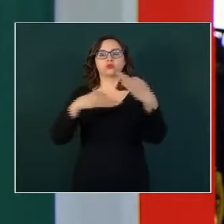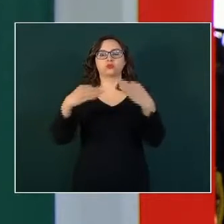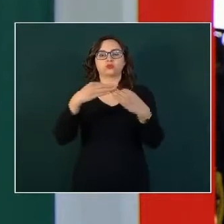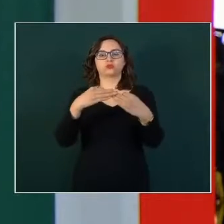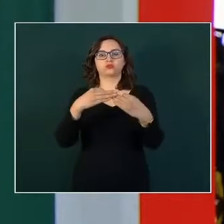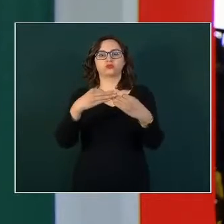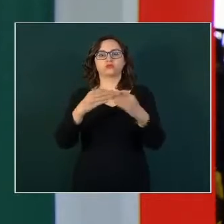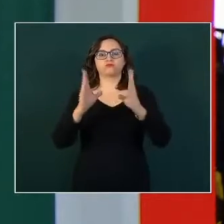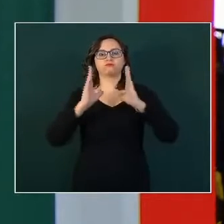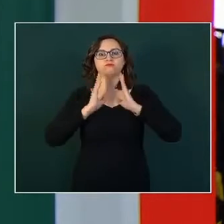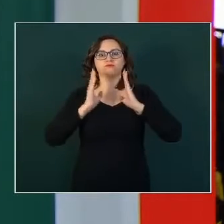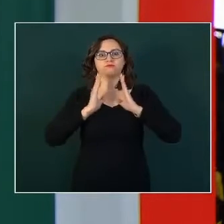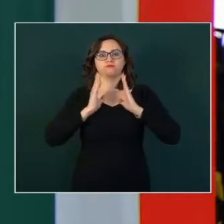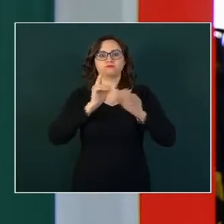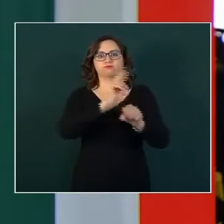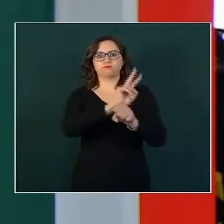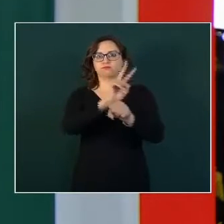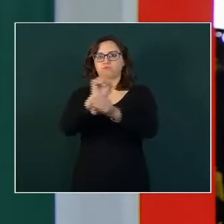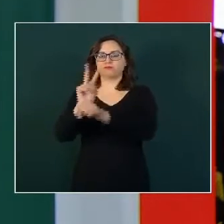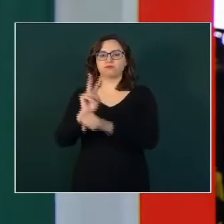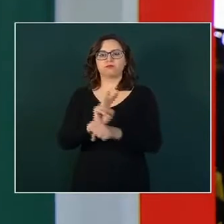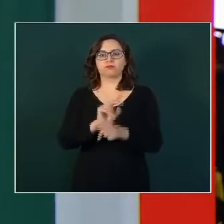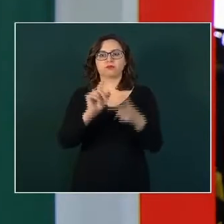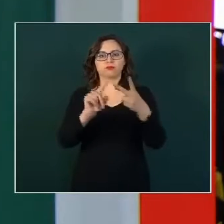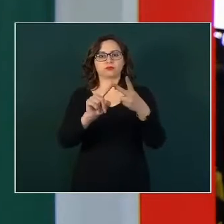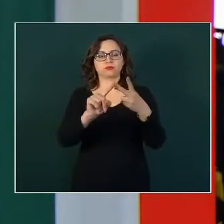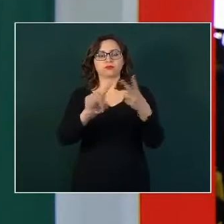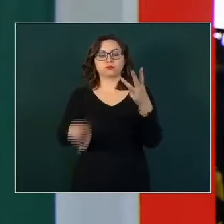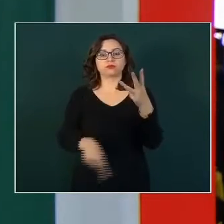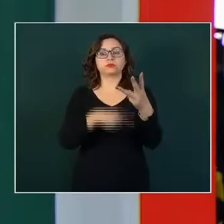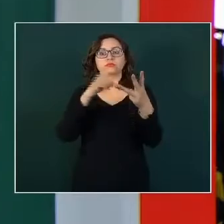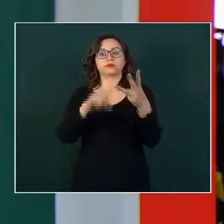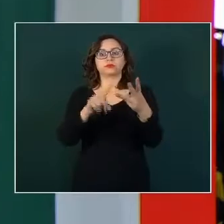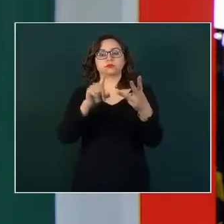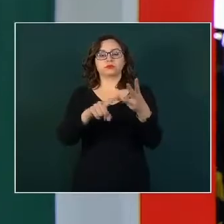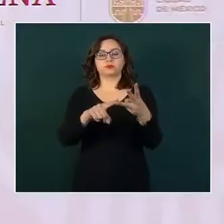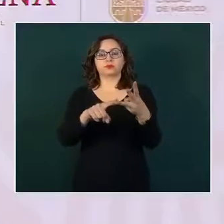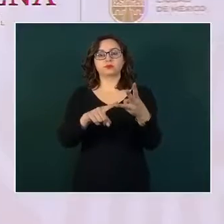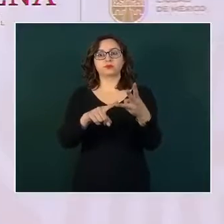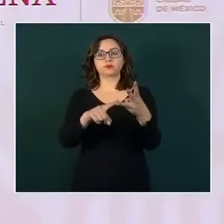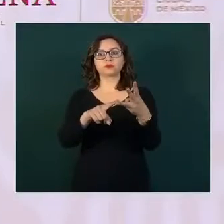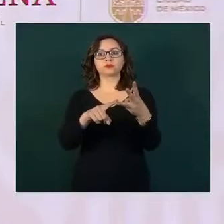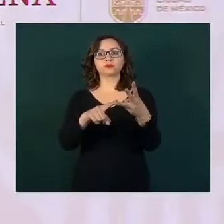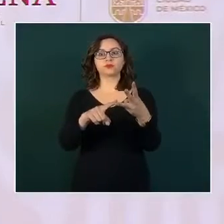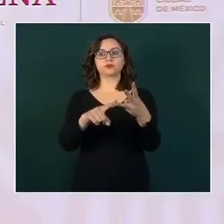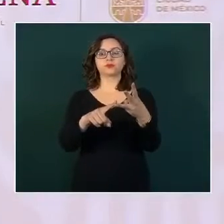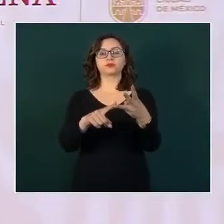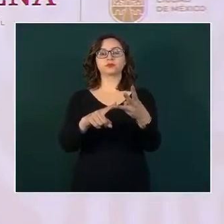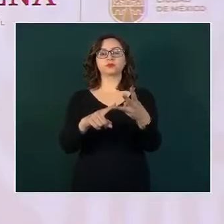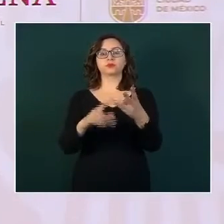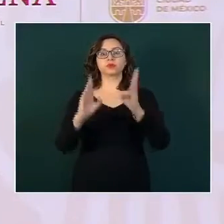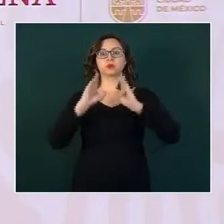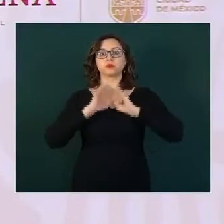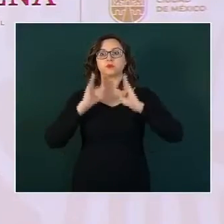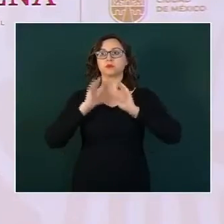Se mantiene la comandancia de la Fuerza Aérea.